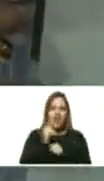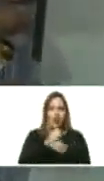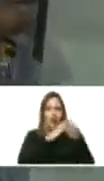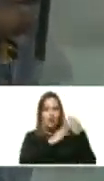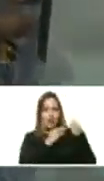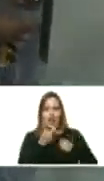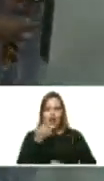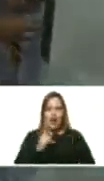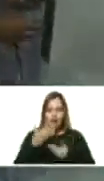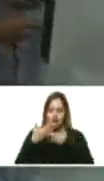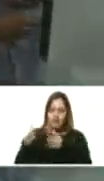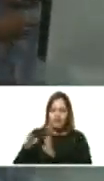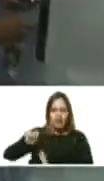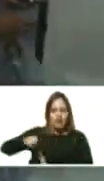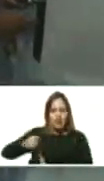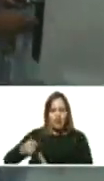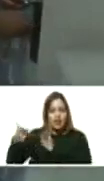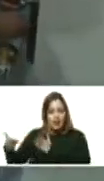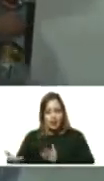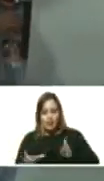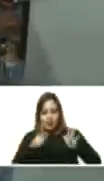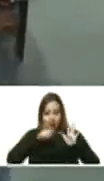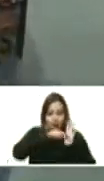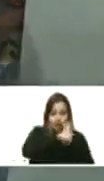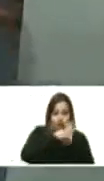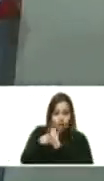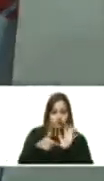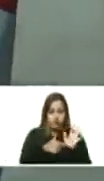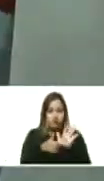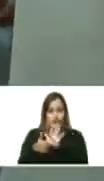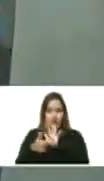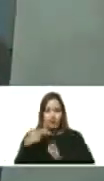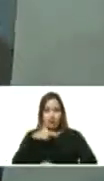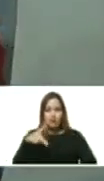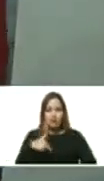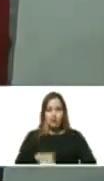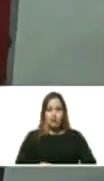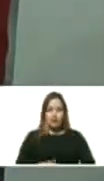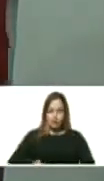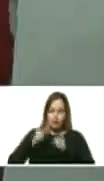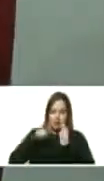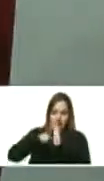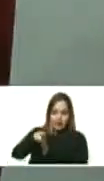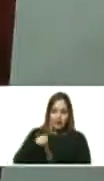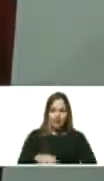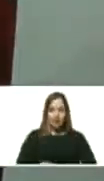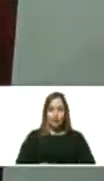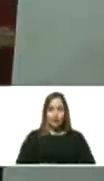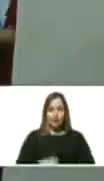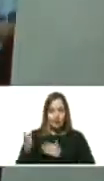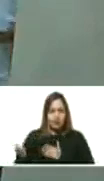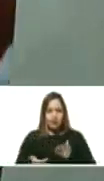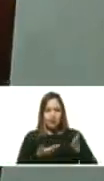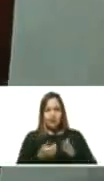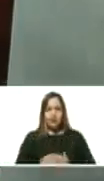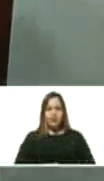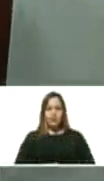que abra su hogar y que nos invite para que podamos ahora nosotros también pasar y que nos inviten. Muy